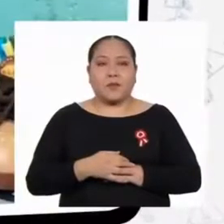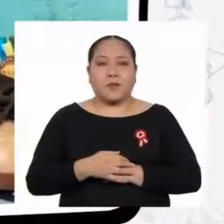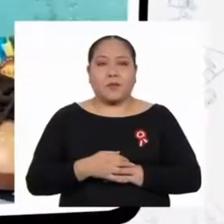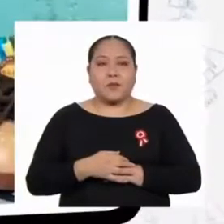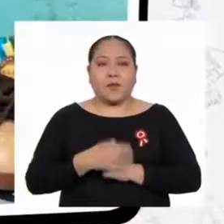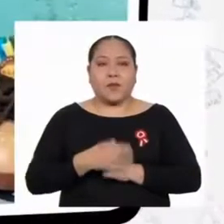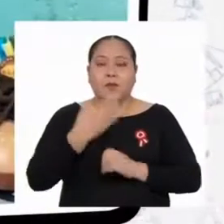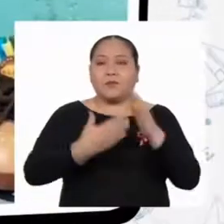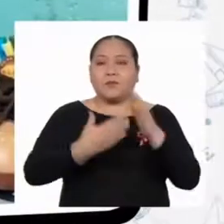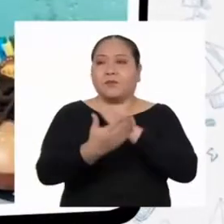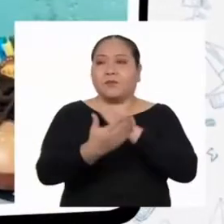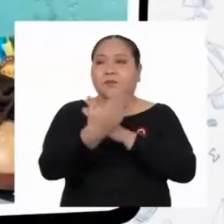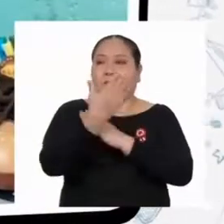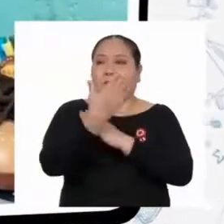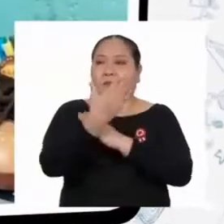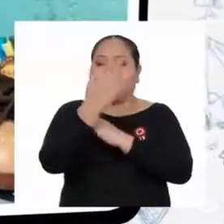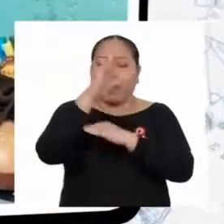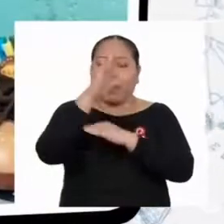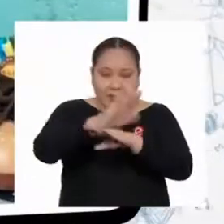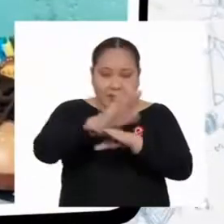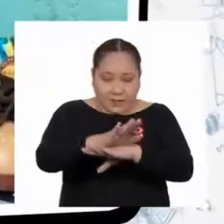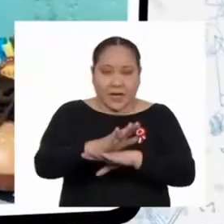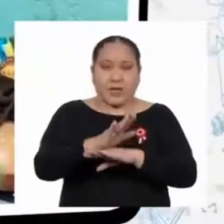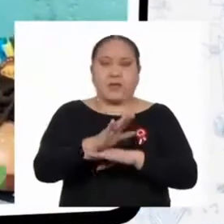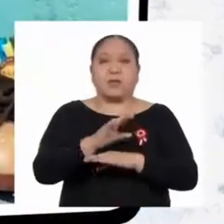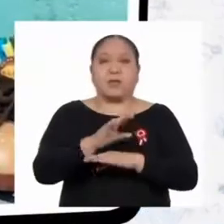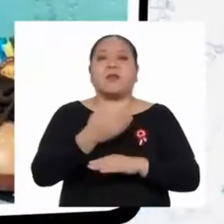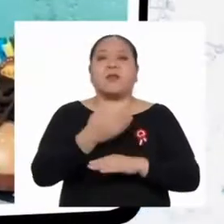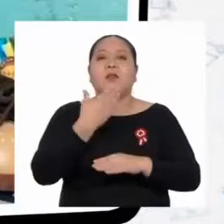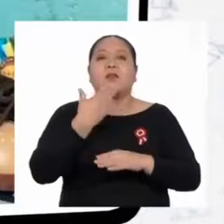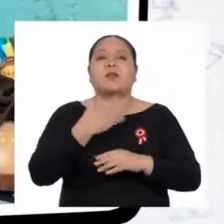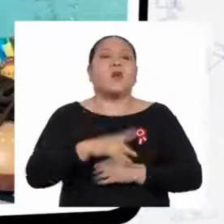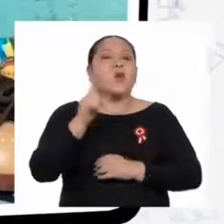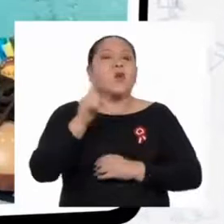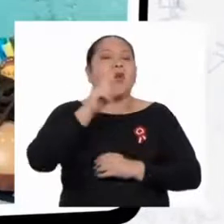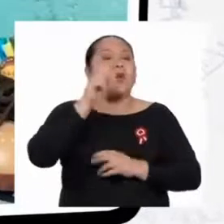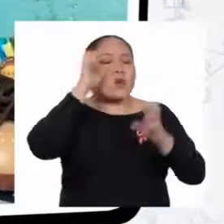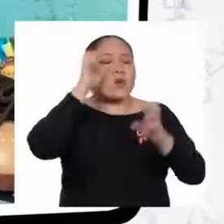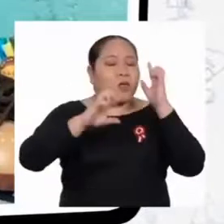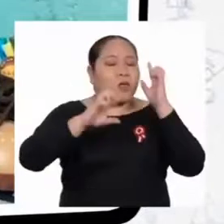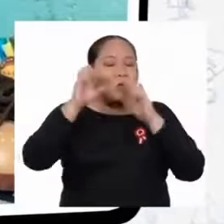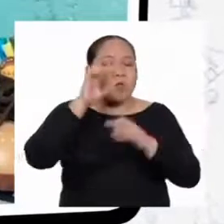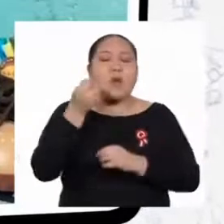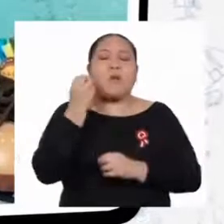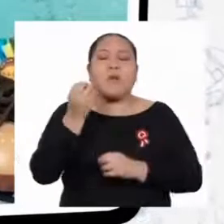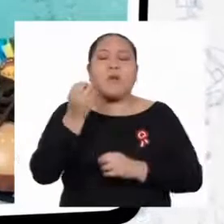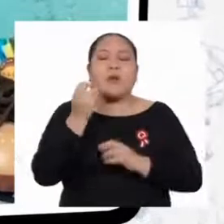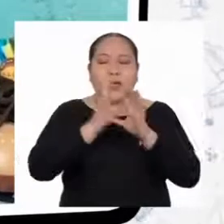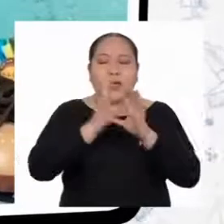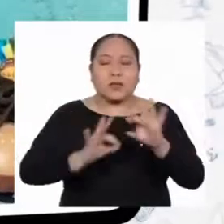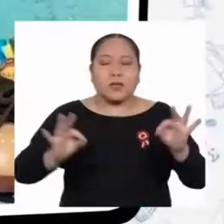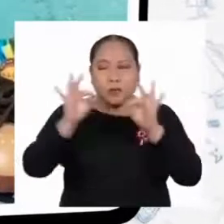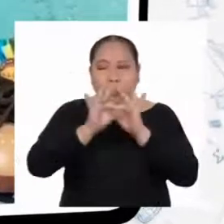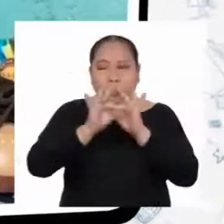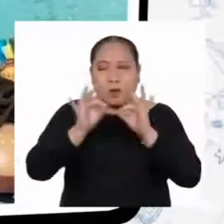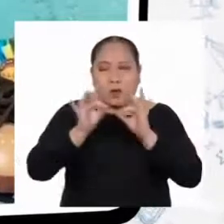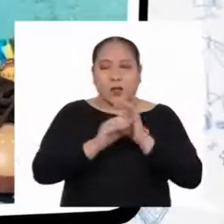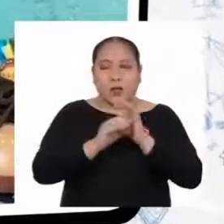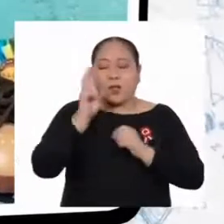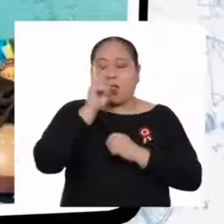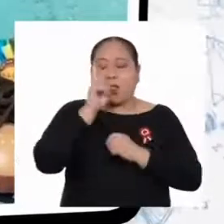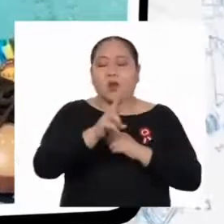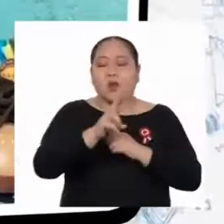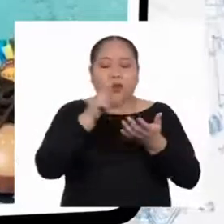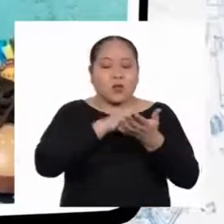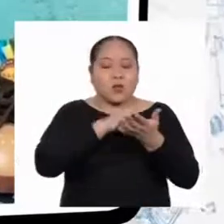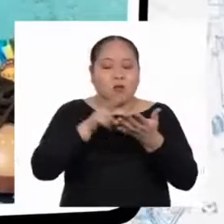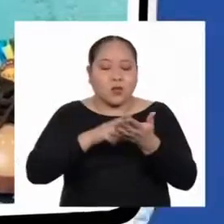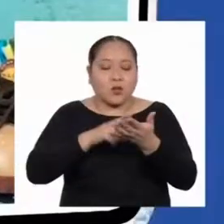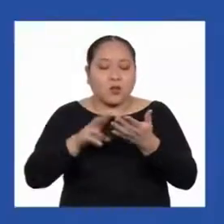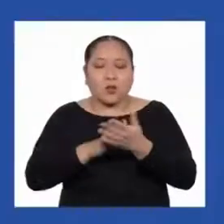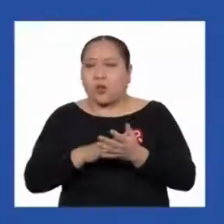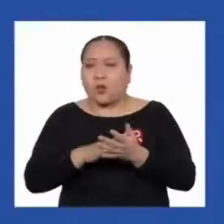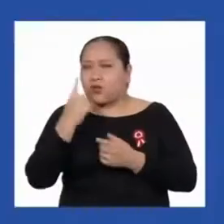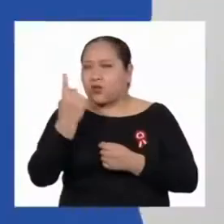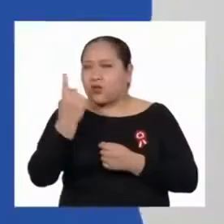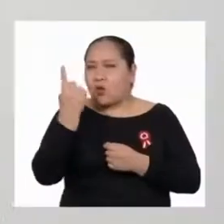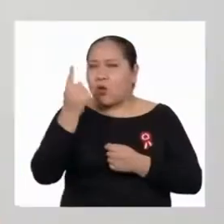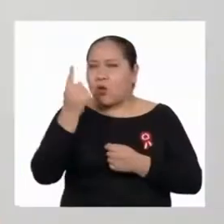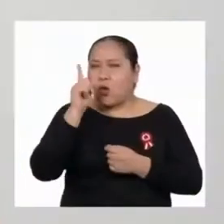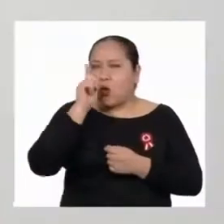Buenas, profe. Hola, Rodrigo. Una duda. ¿Por qué fue importante realizar 2 lecturas? ¿No nos bastaría con